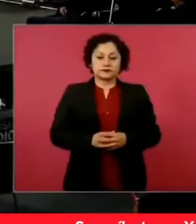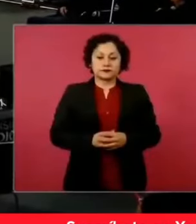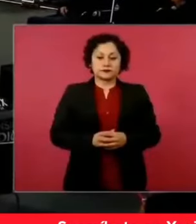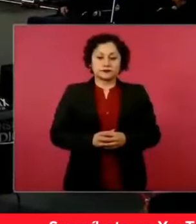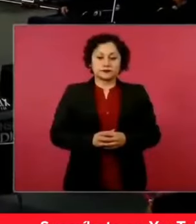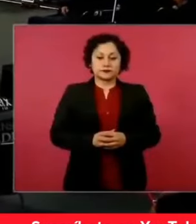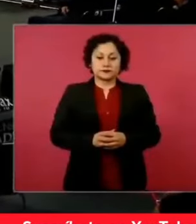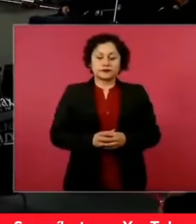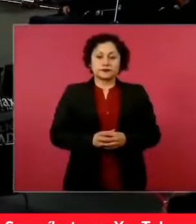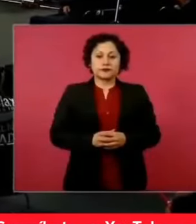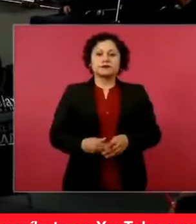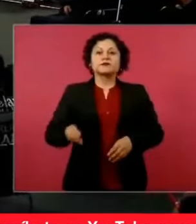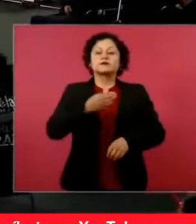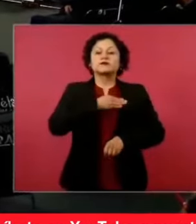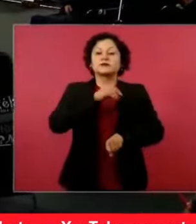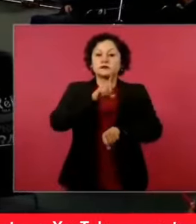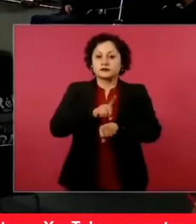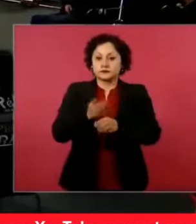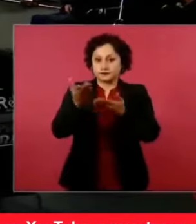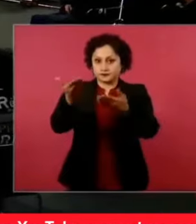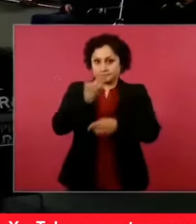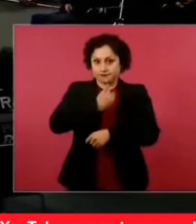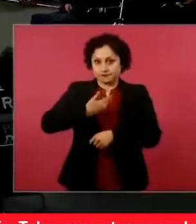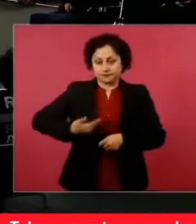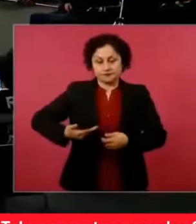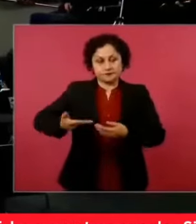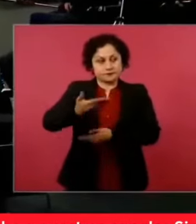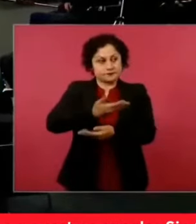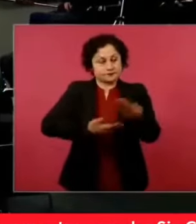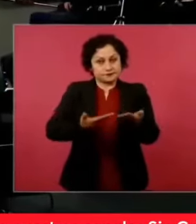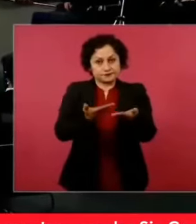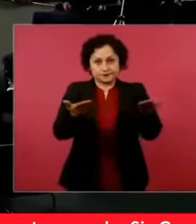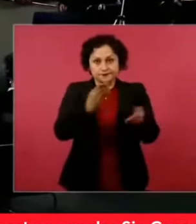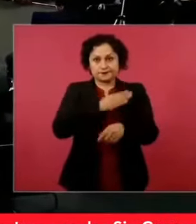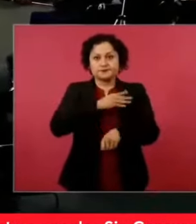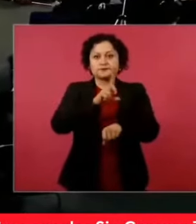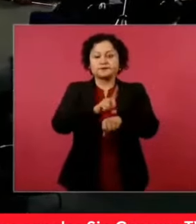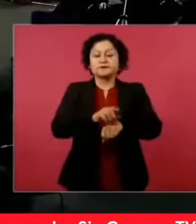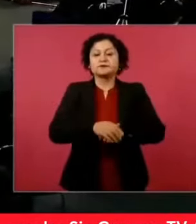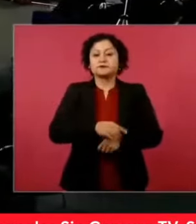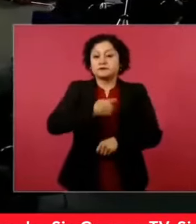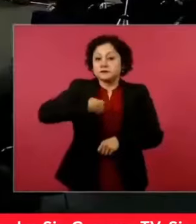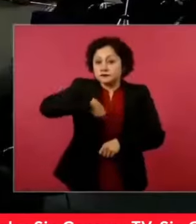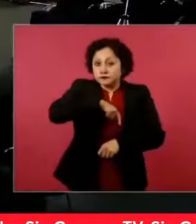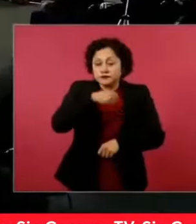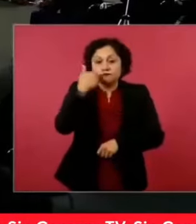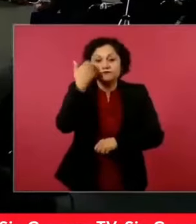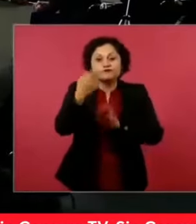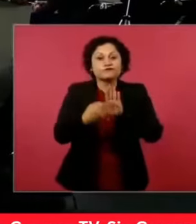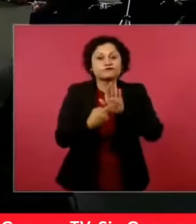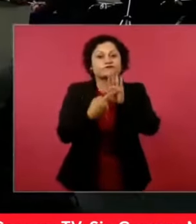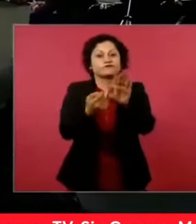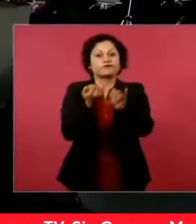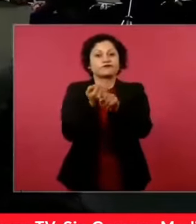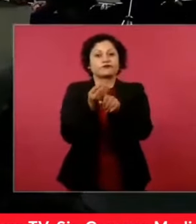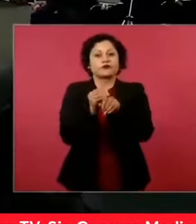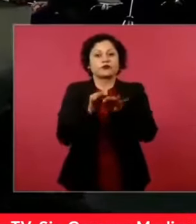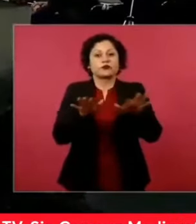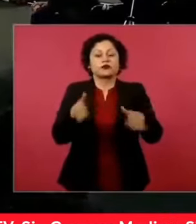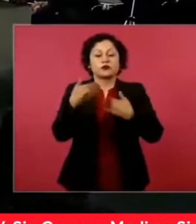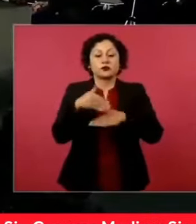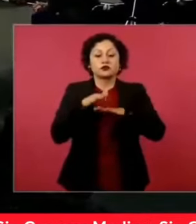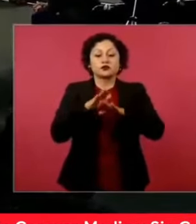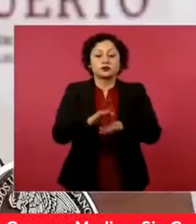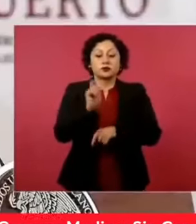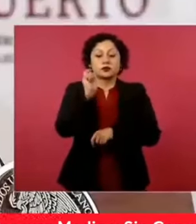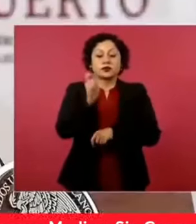Buenos días, señor presidente. Buenos días a todos. Quisiéramos informar acerca del avance de la cobertura de